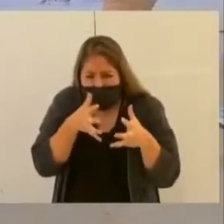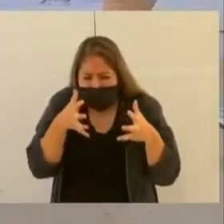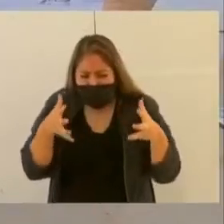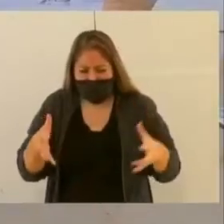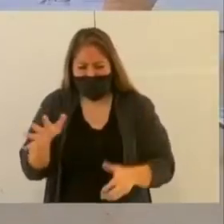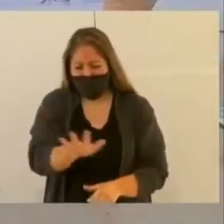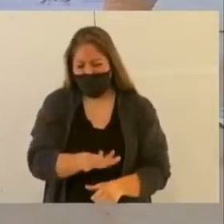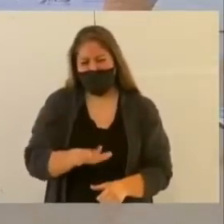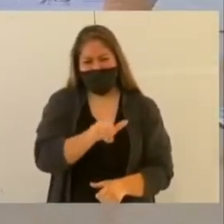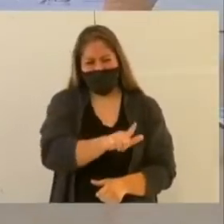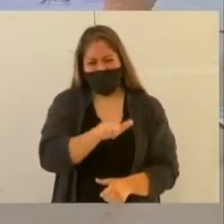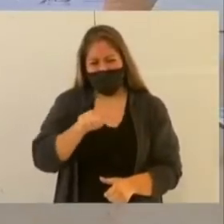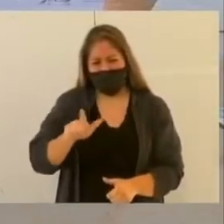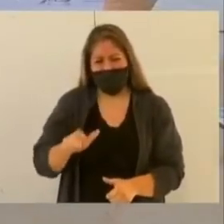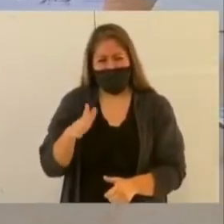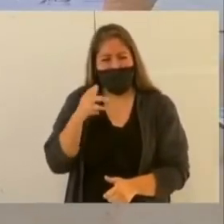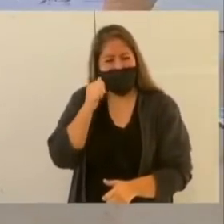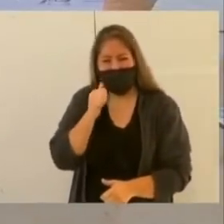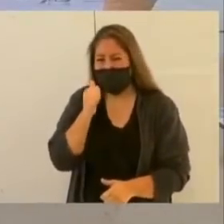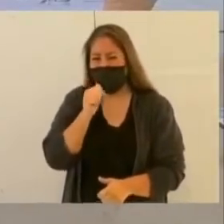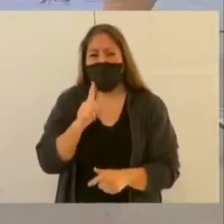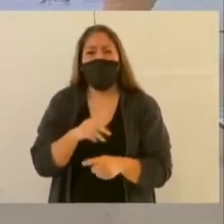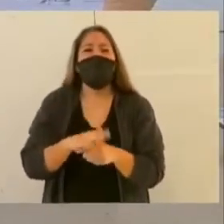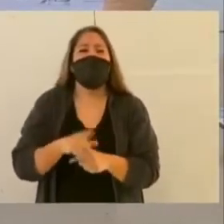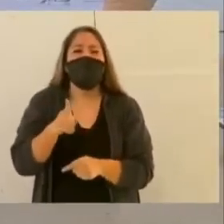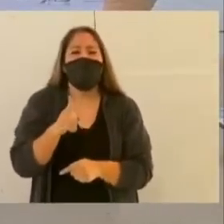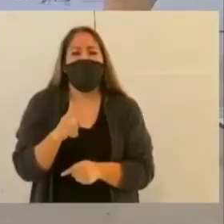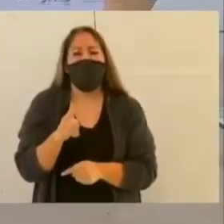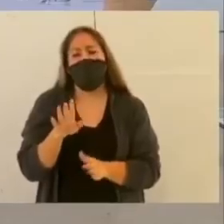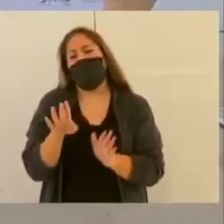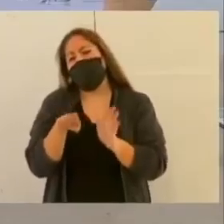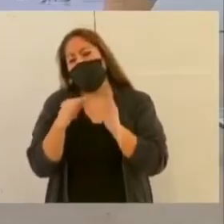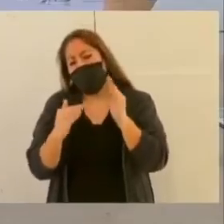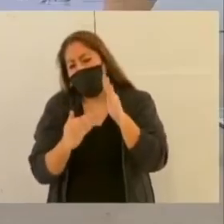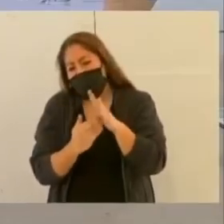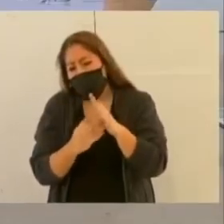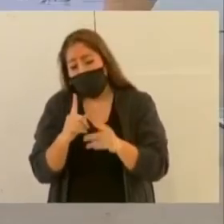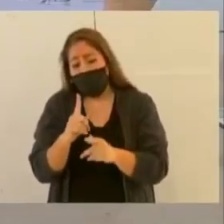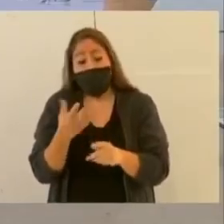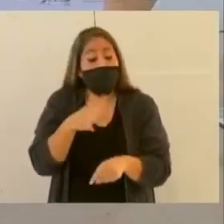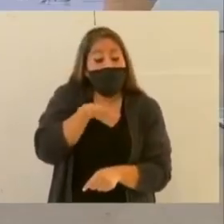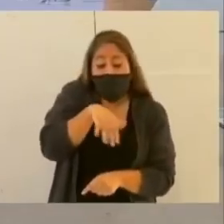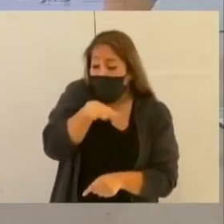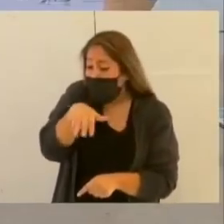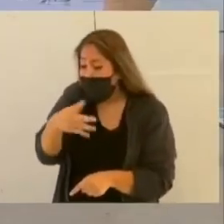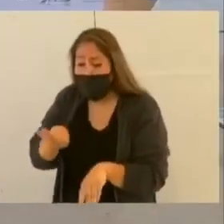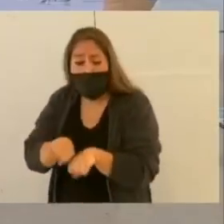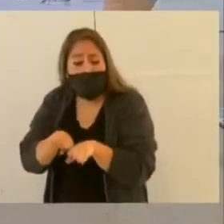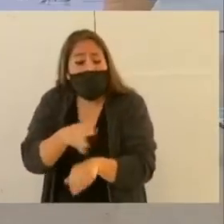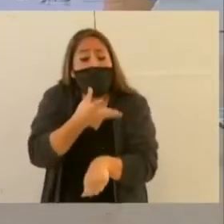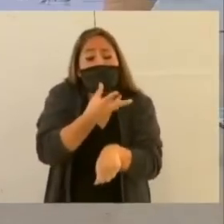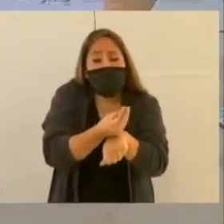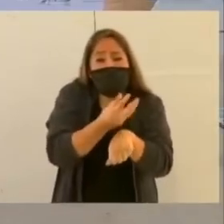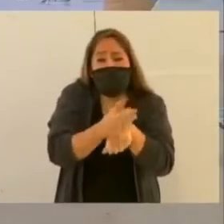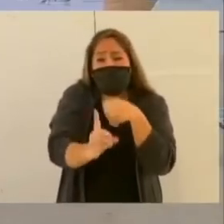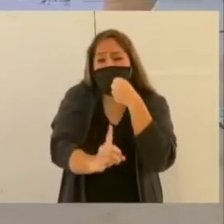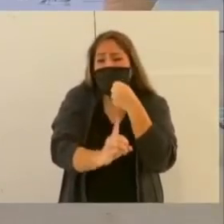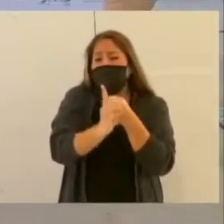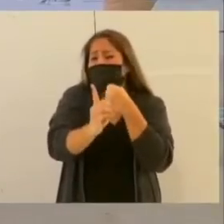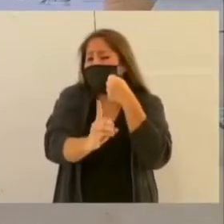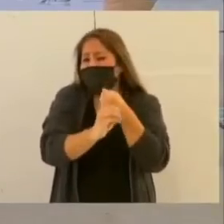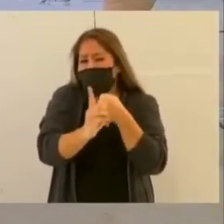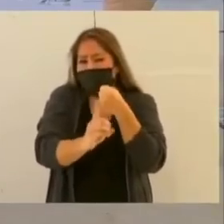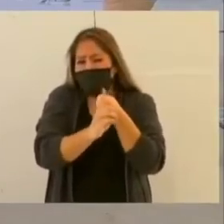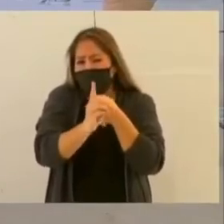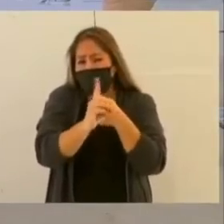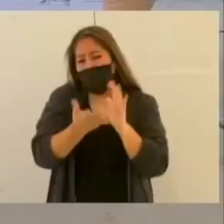lagunera. Se han implementado con muy poco éxito soluciones para evitar el arsenicismo, como la